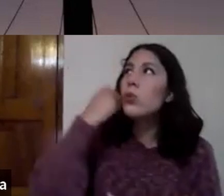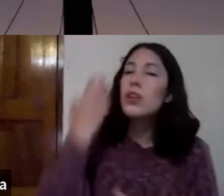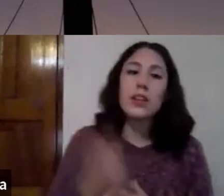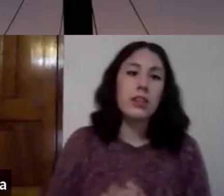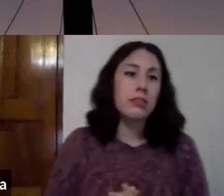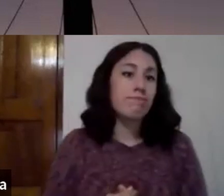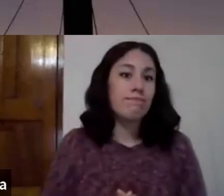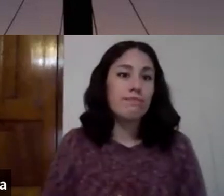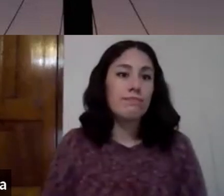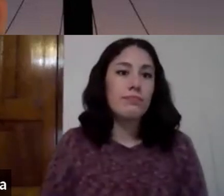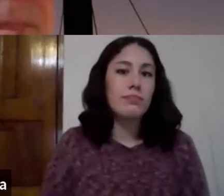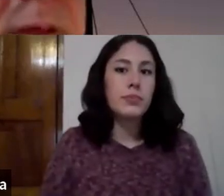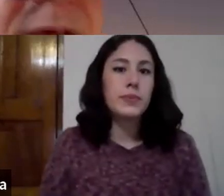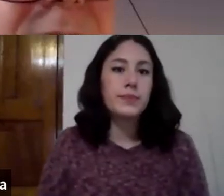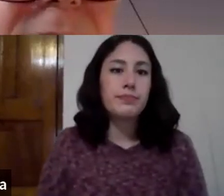Así que, hermanos, en ese espíritu,